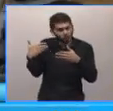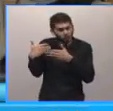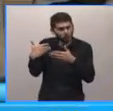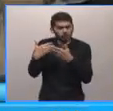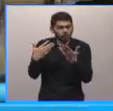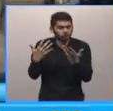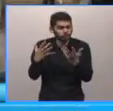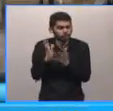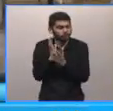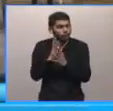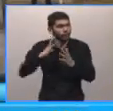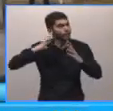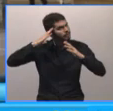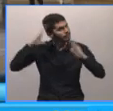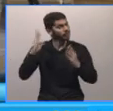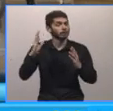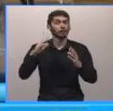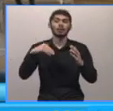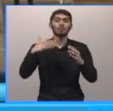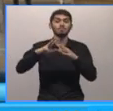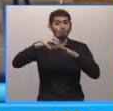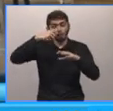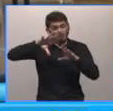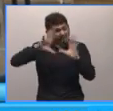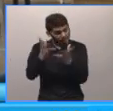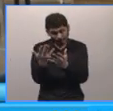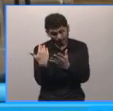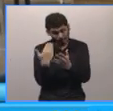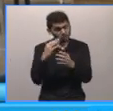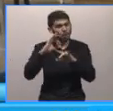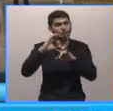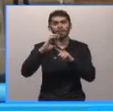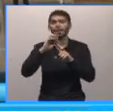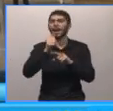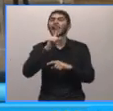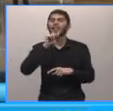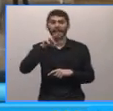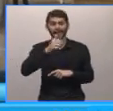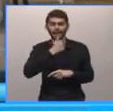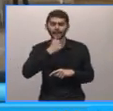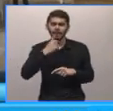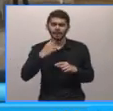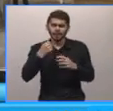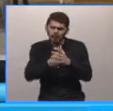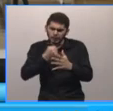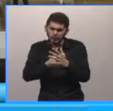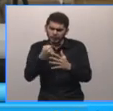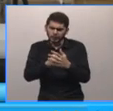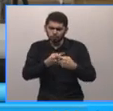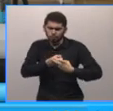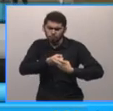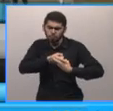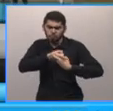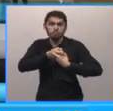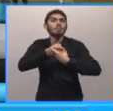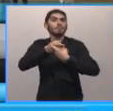Qatar, en un gran nivel. Volvimos a demostrar que si estamos enteros, que si llegamos sanos a la preparación, podemos plantar cara